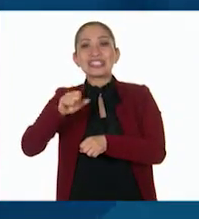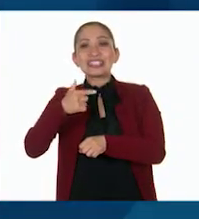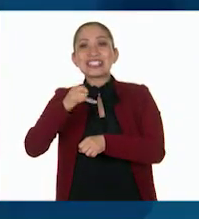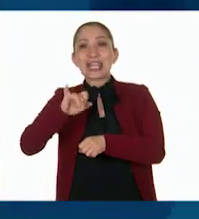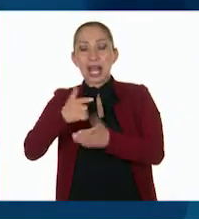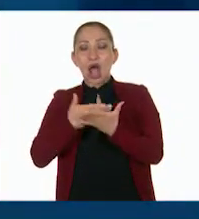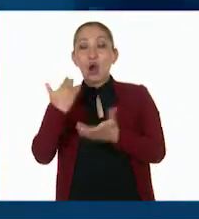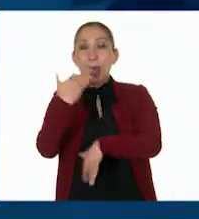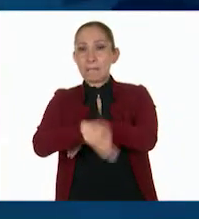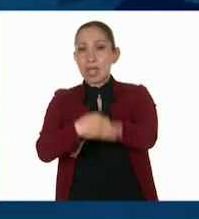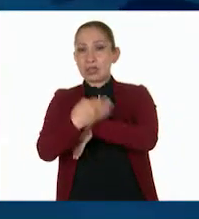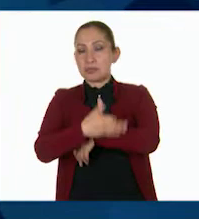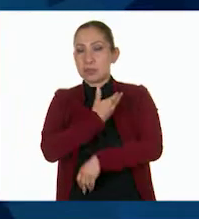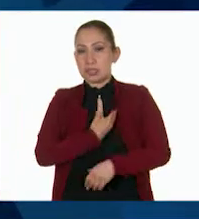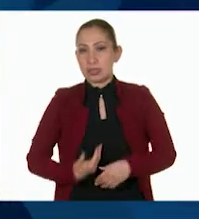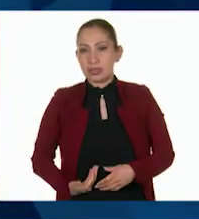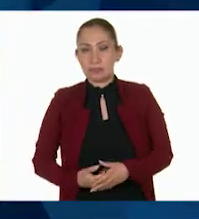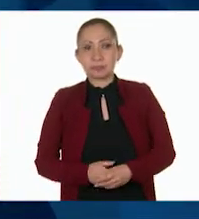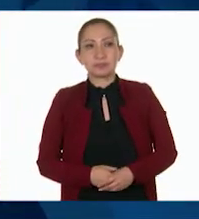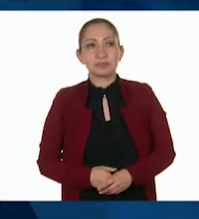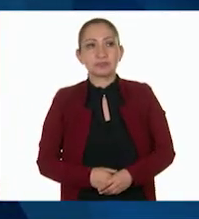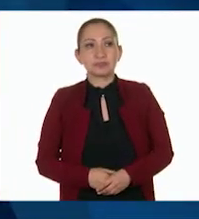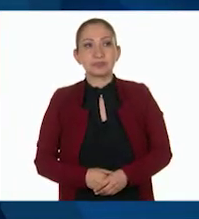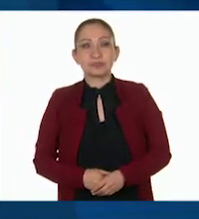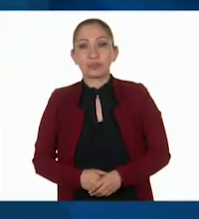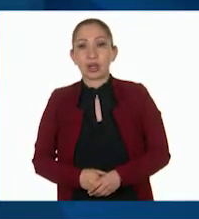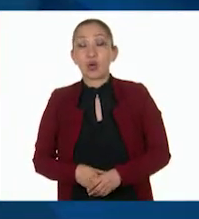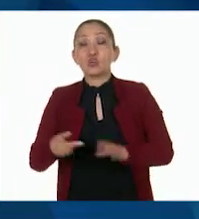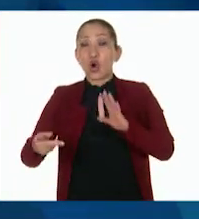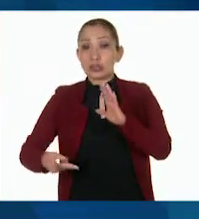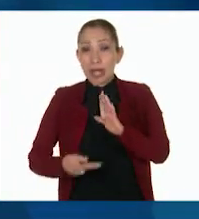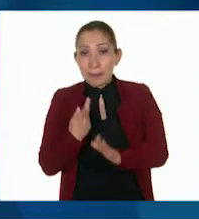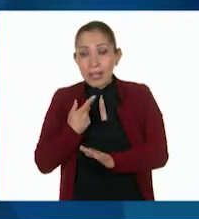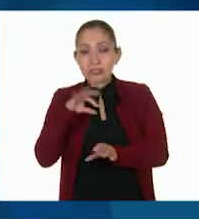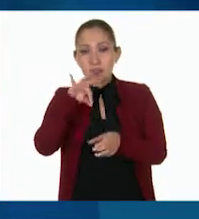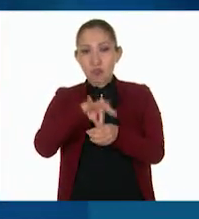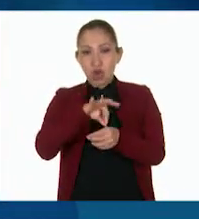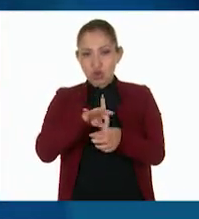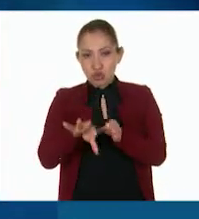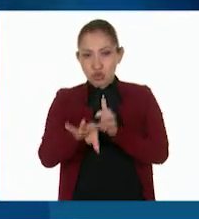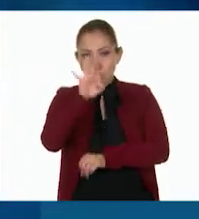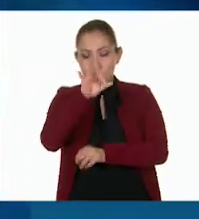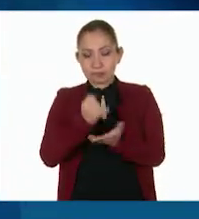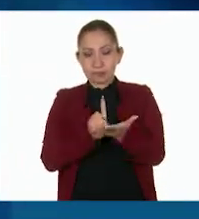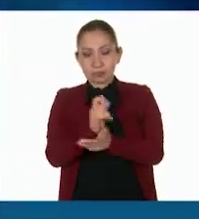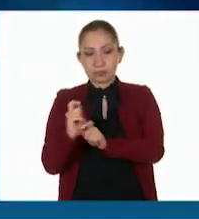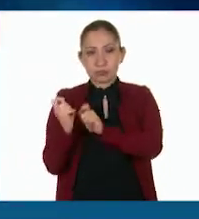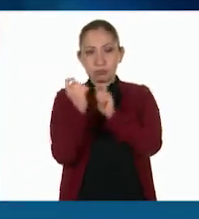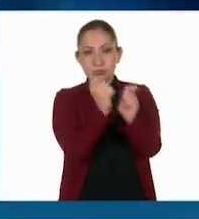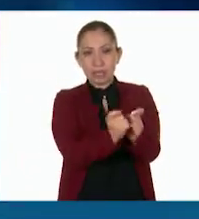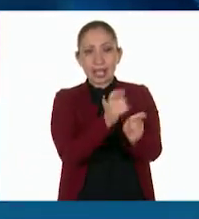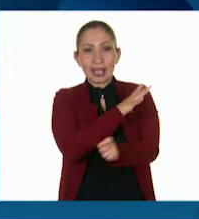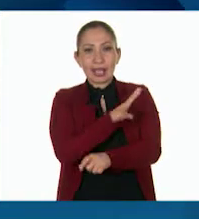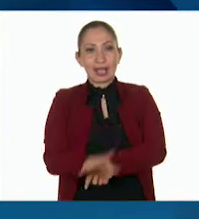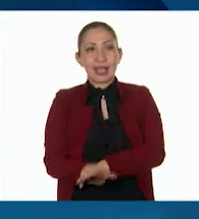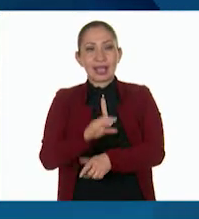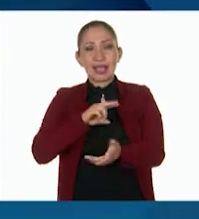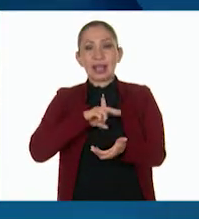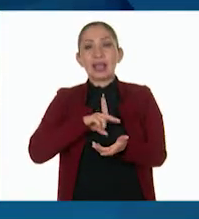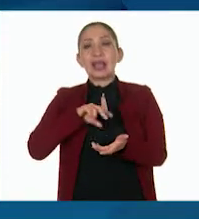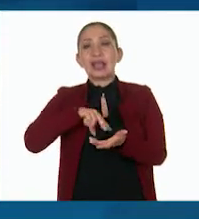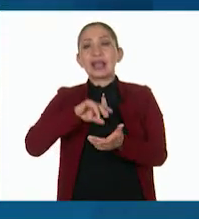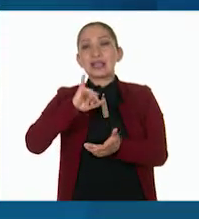que ocupara provisionalmente la presidencia. Al darse nuevamente las elecciones, se designó para estas al general e